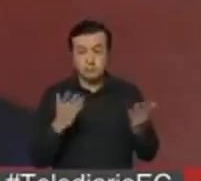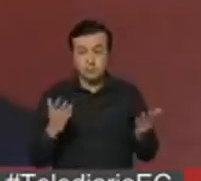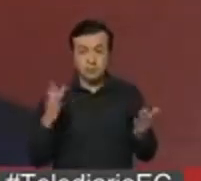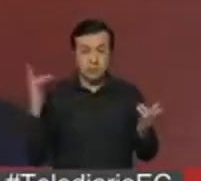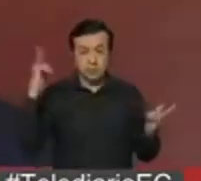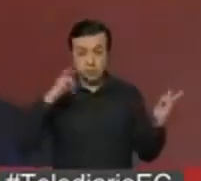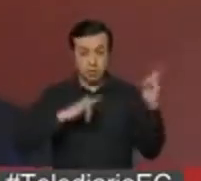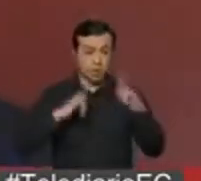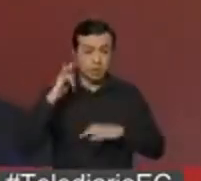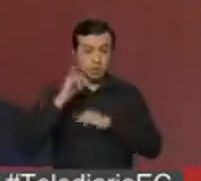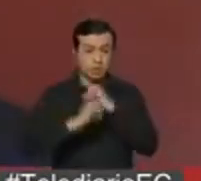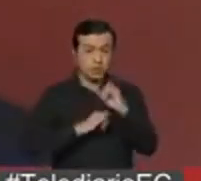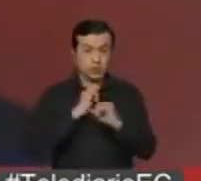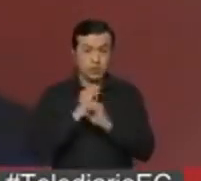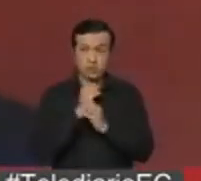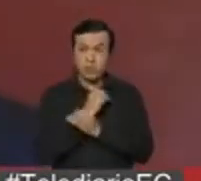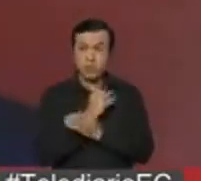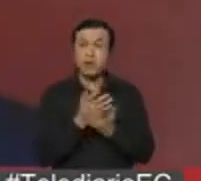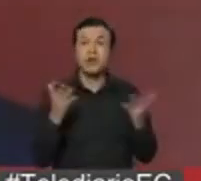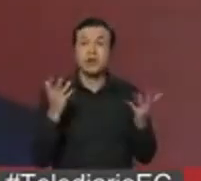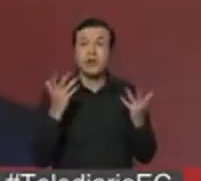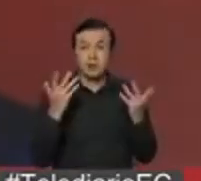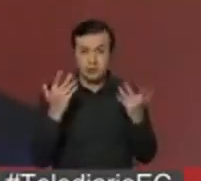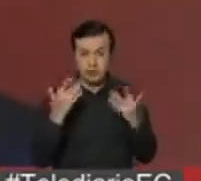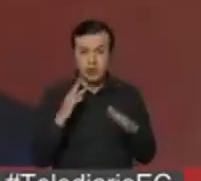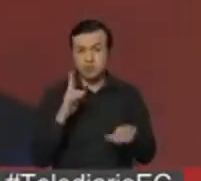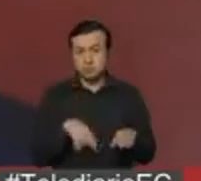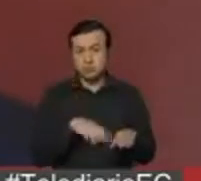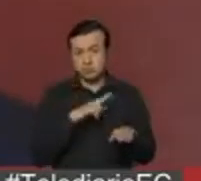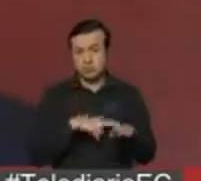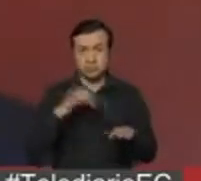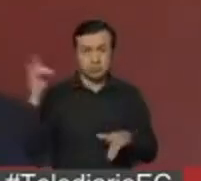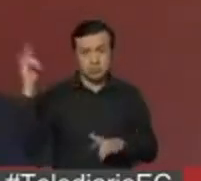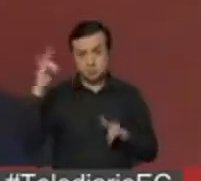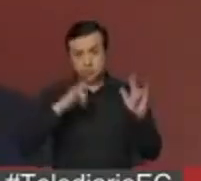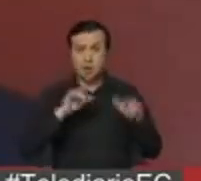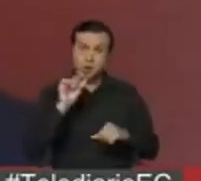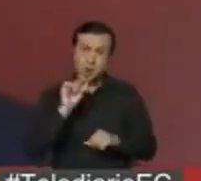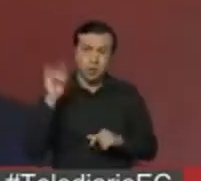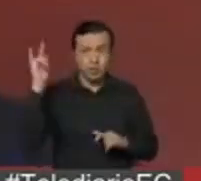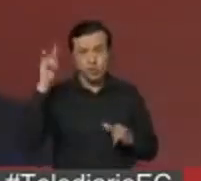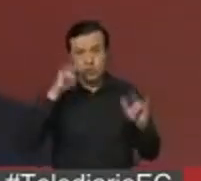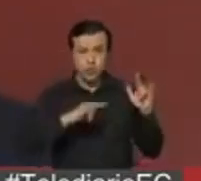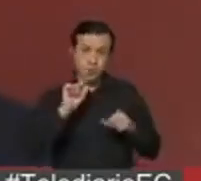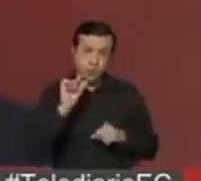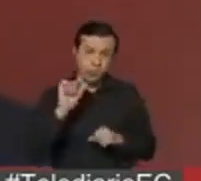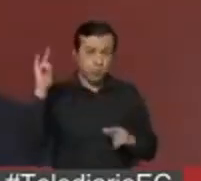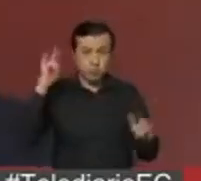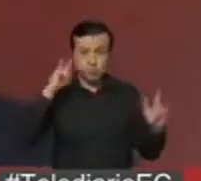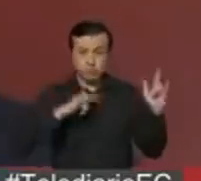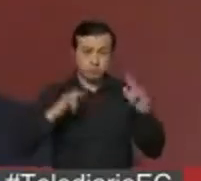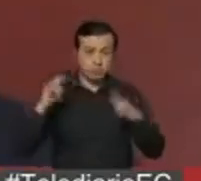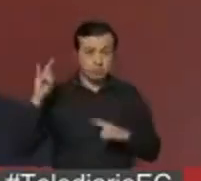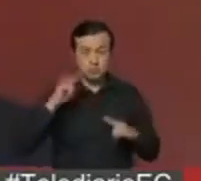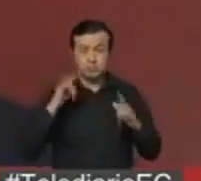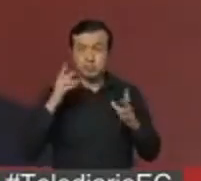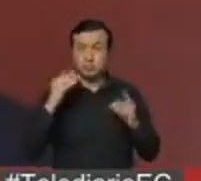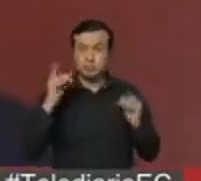vuelos internacionales han estado bastante bien, limitados, sí, limitados en el número me refiero, pero con